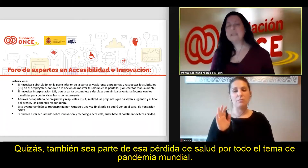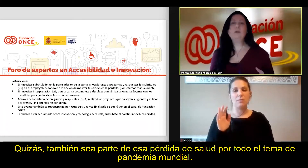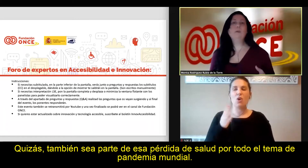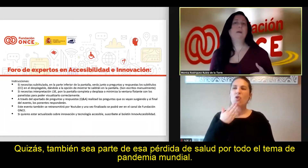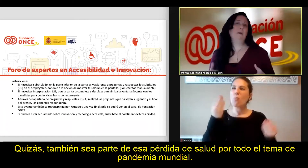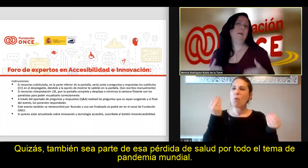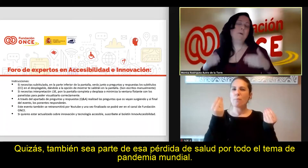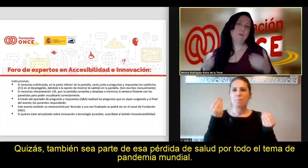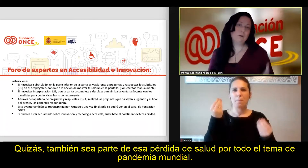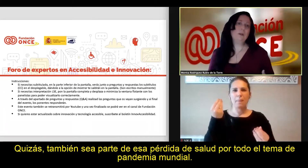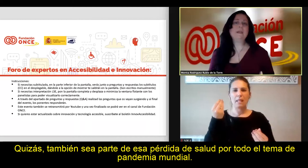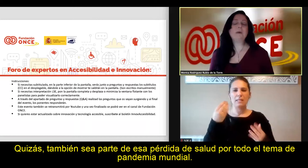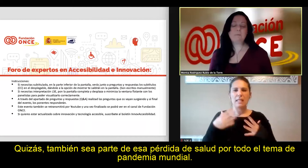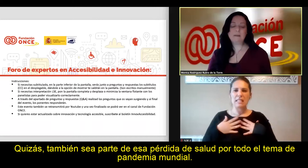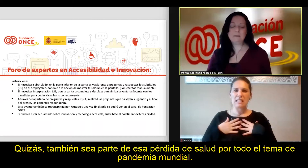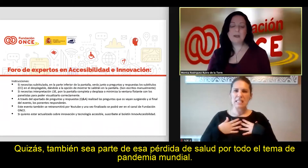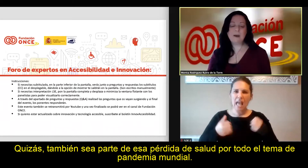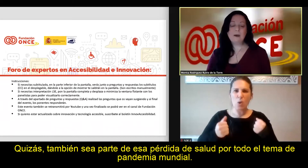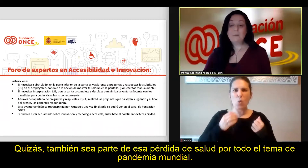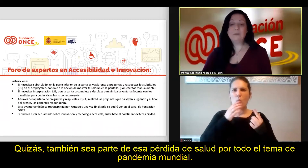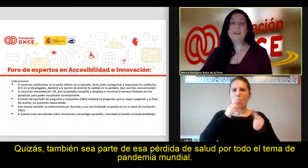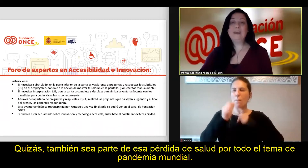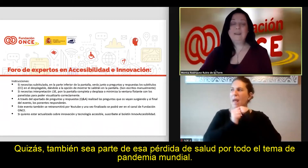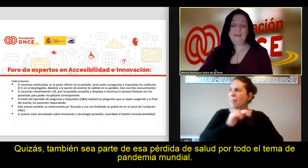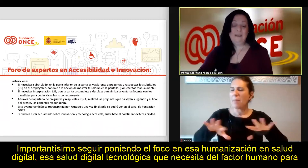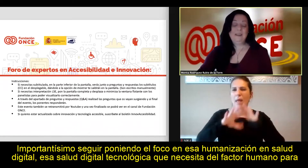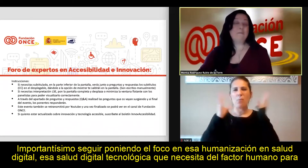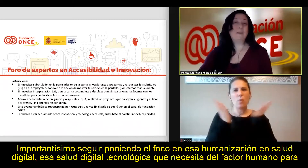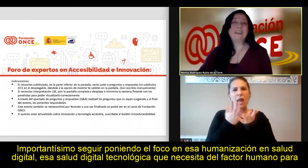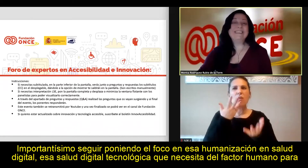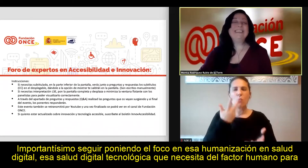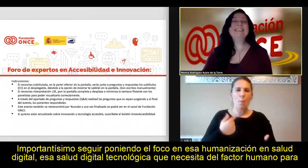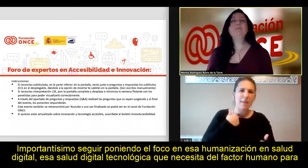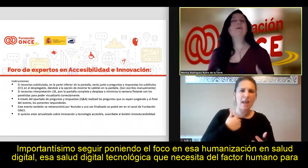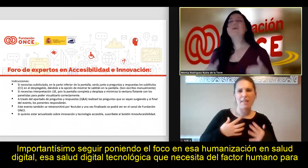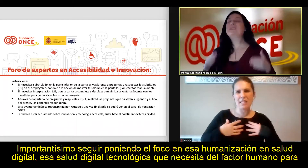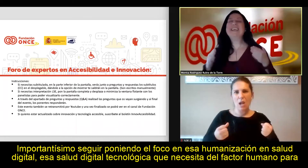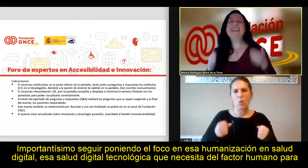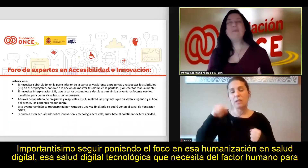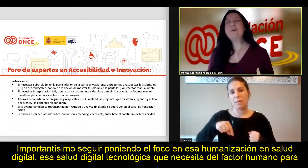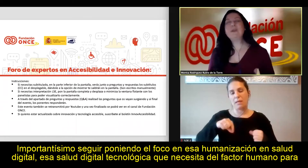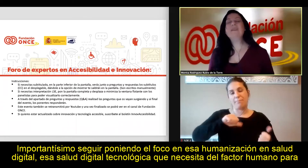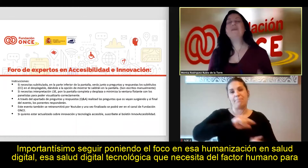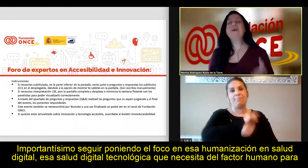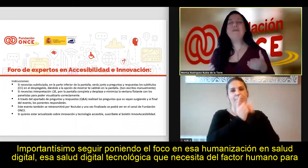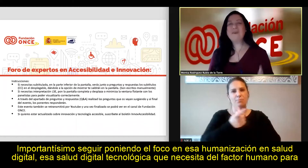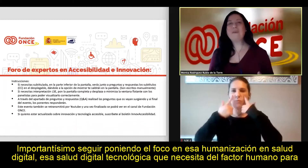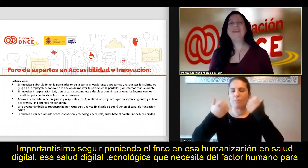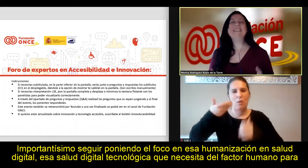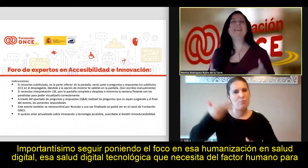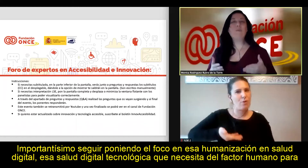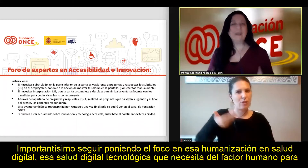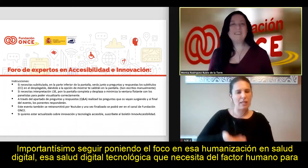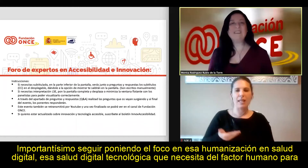salud por todo el tema de pandemia mundial. Importantísimo seguir poniendo el foco en